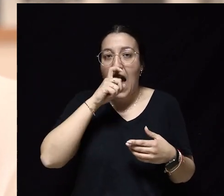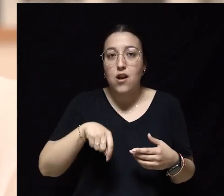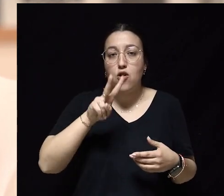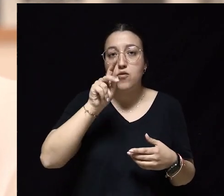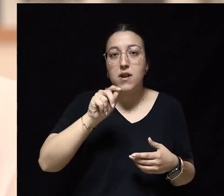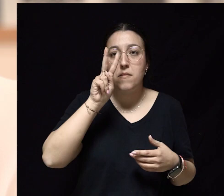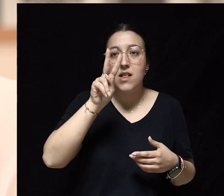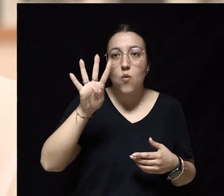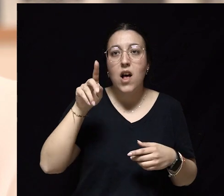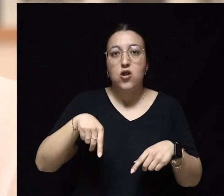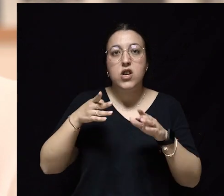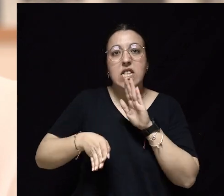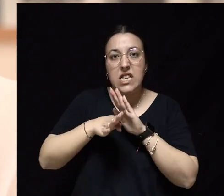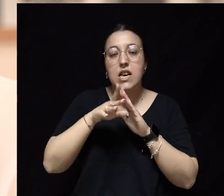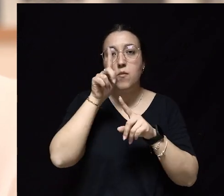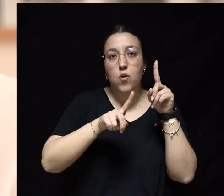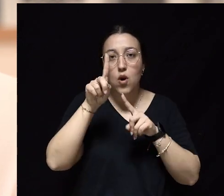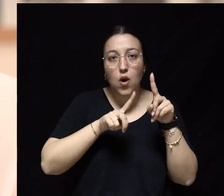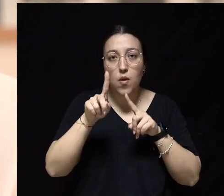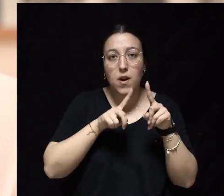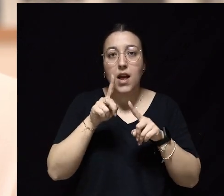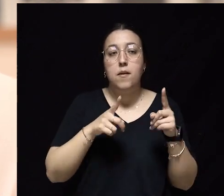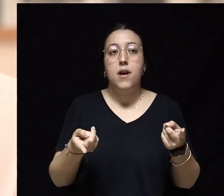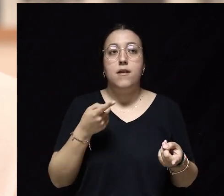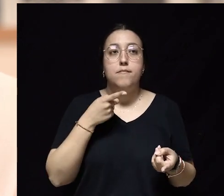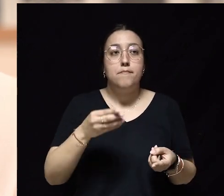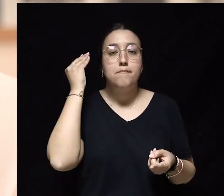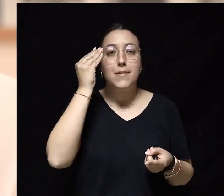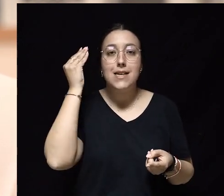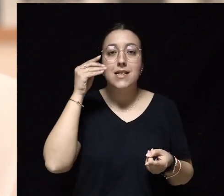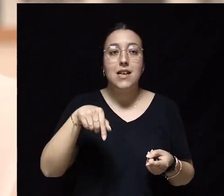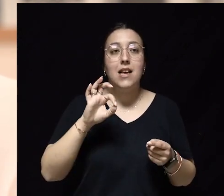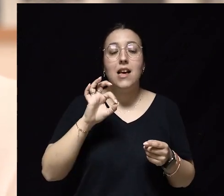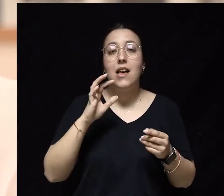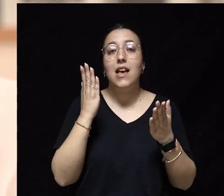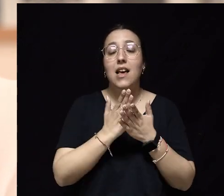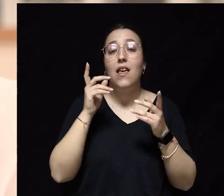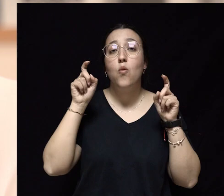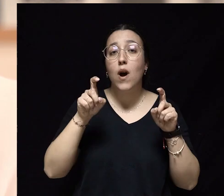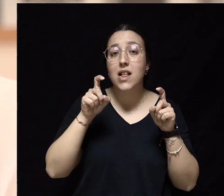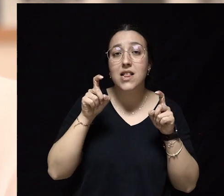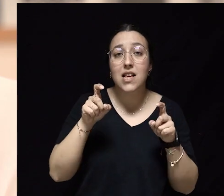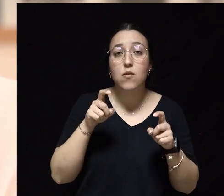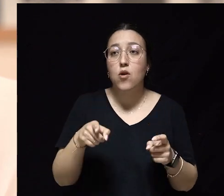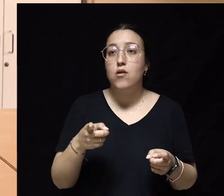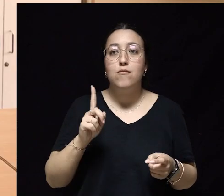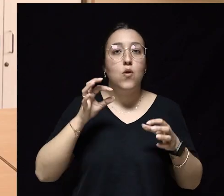actualmente continuemos con esta problemática. Creo que el sistema educativo no está